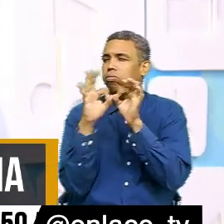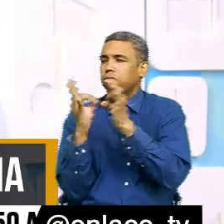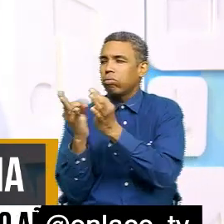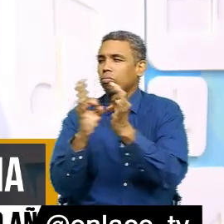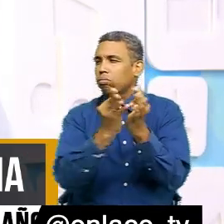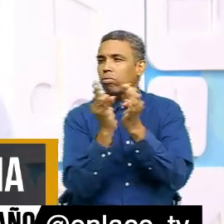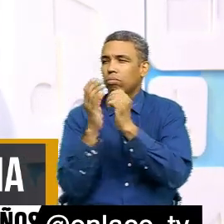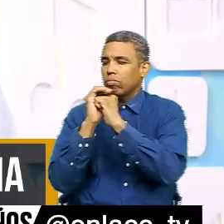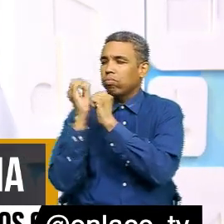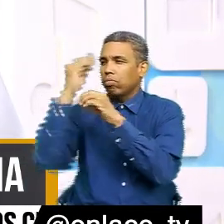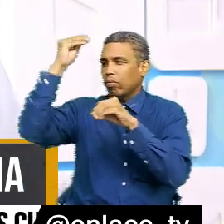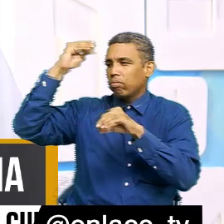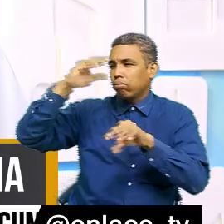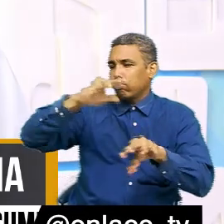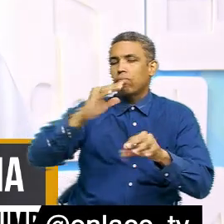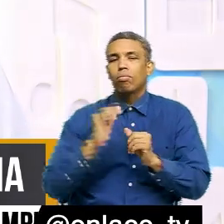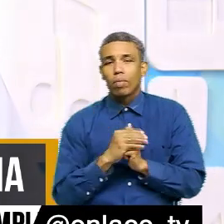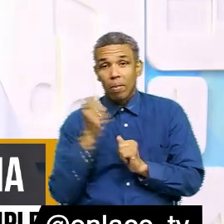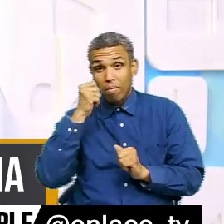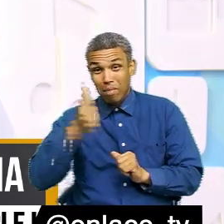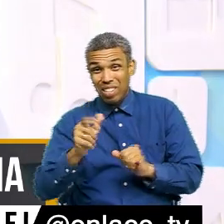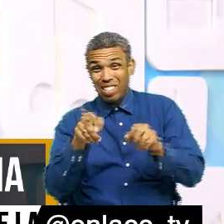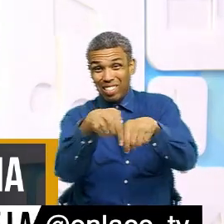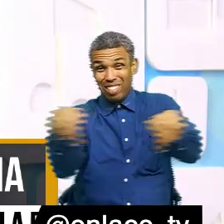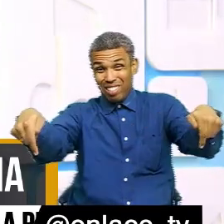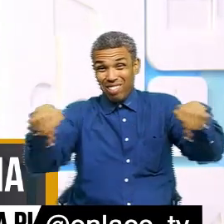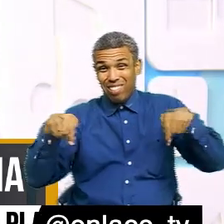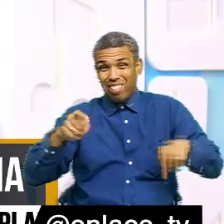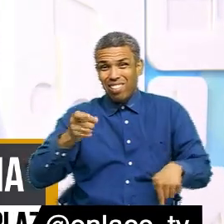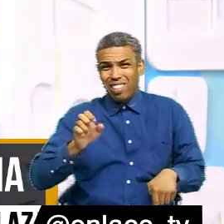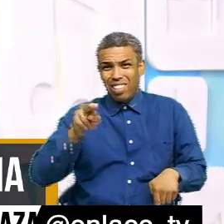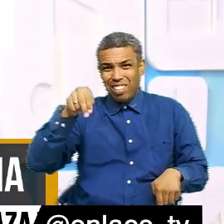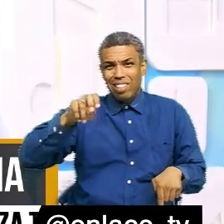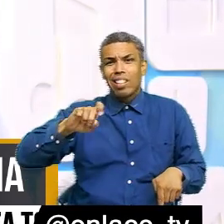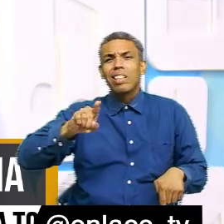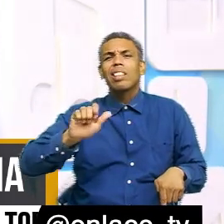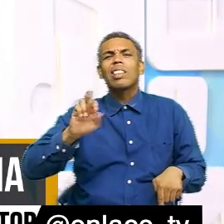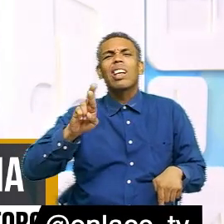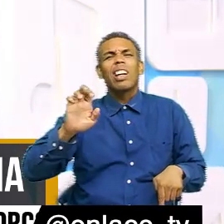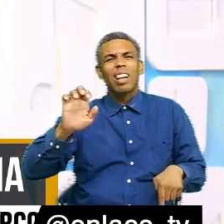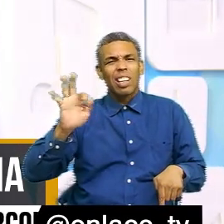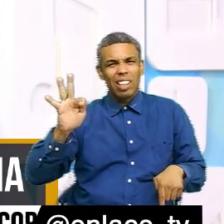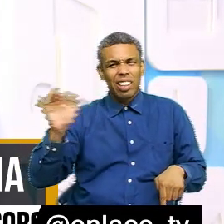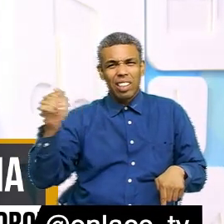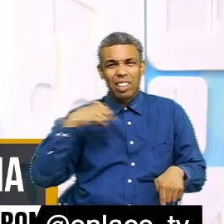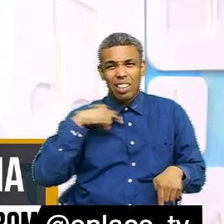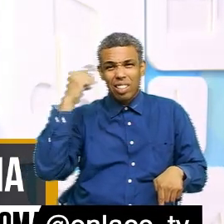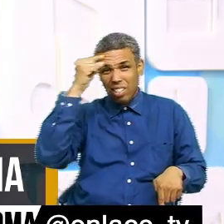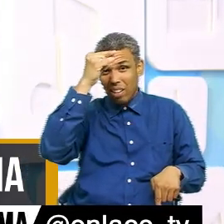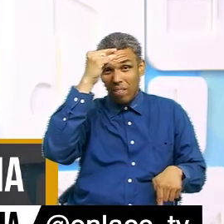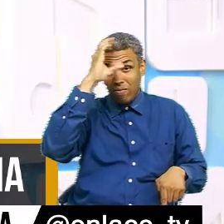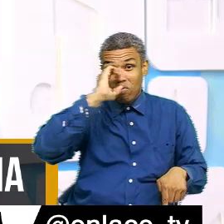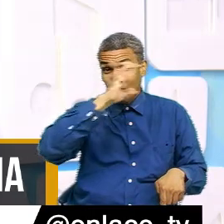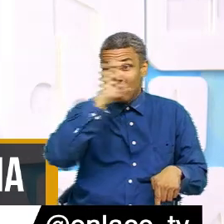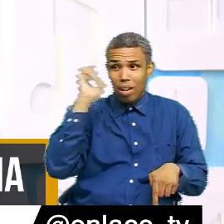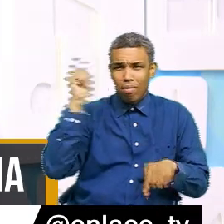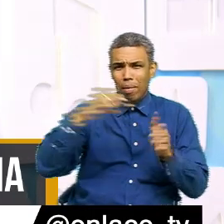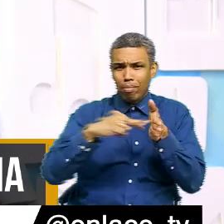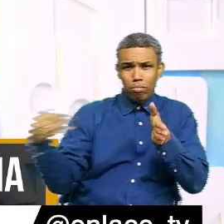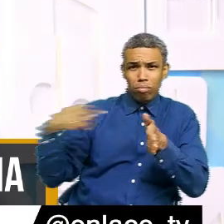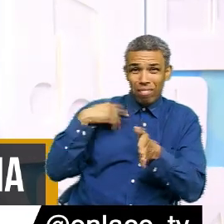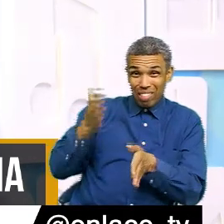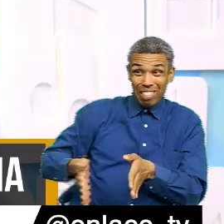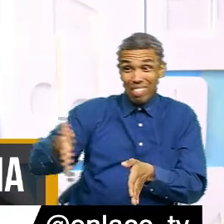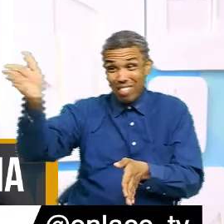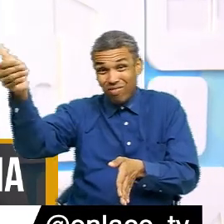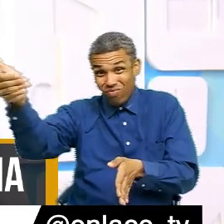la Casa de Encuentro Genezaret todo el día tendremos un taller de formación en pastoral familiar con todos nuestros agentes de pastoral familiar de las parroquias de Barranca Bermeja.